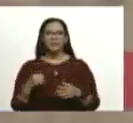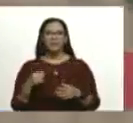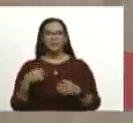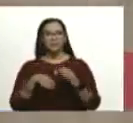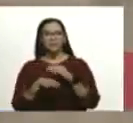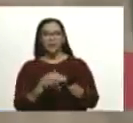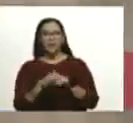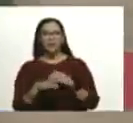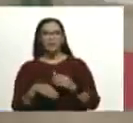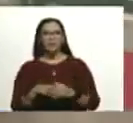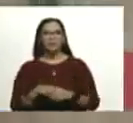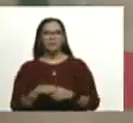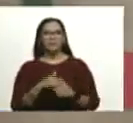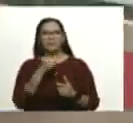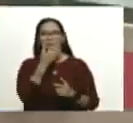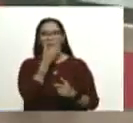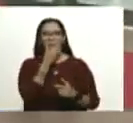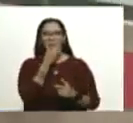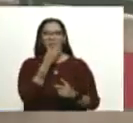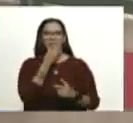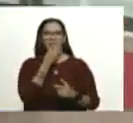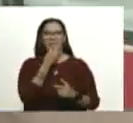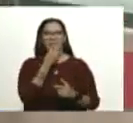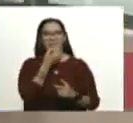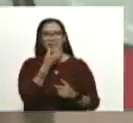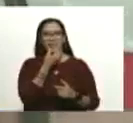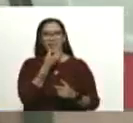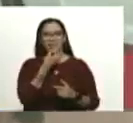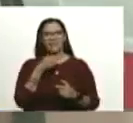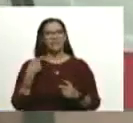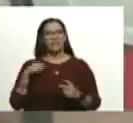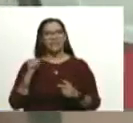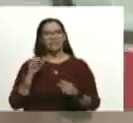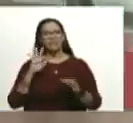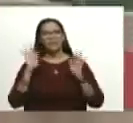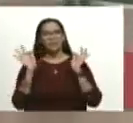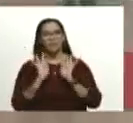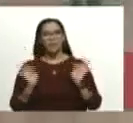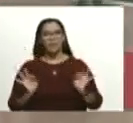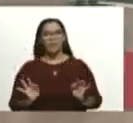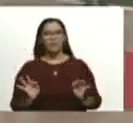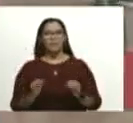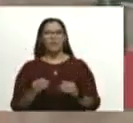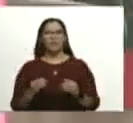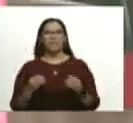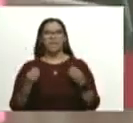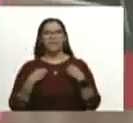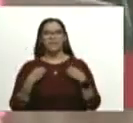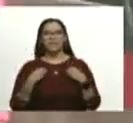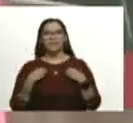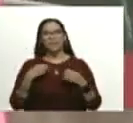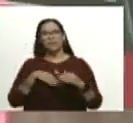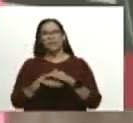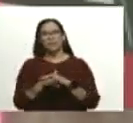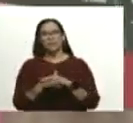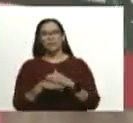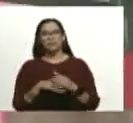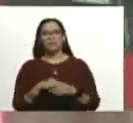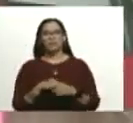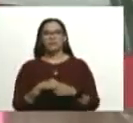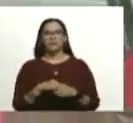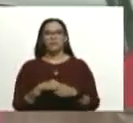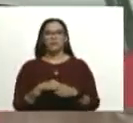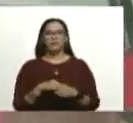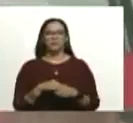esconden? Sí, ellos viven en trincheras subterráneas. Ese es el modo de vivienda que ellos tienen aquí en su hábitat natural, porque